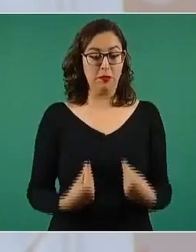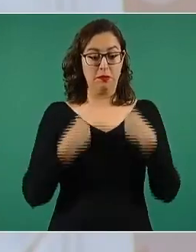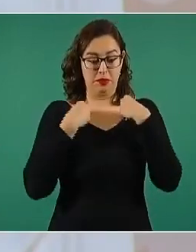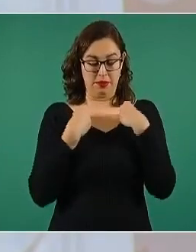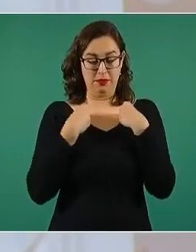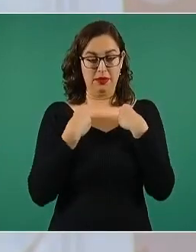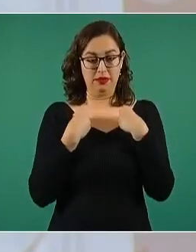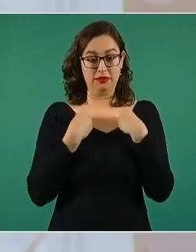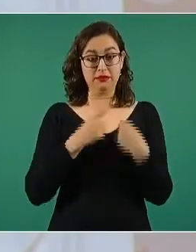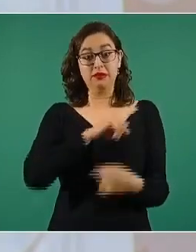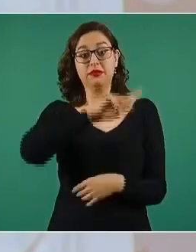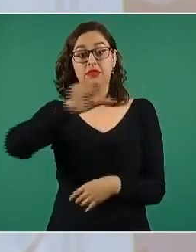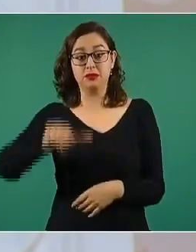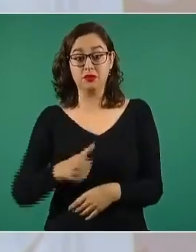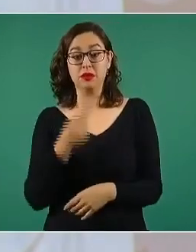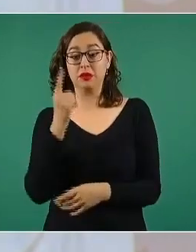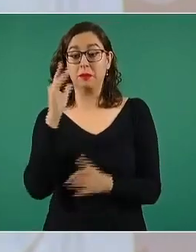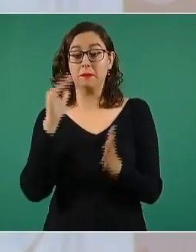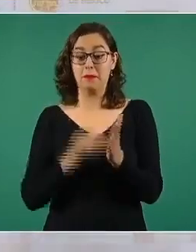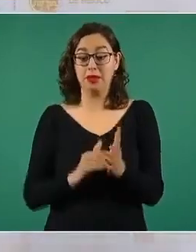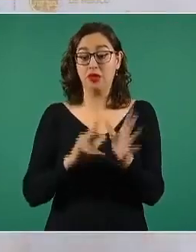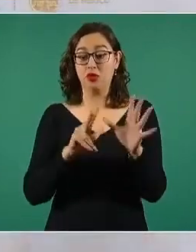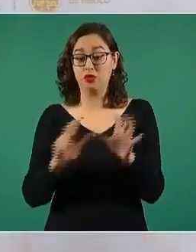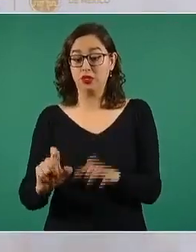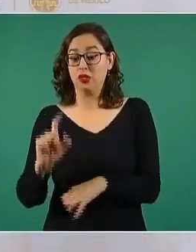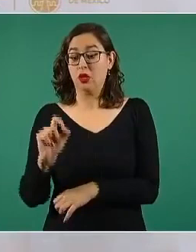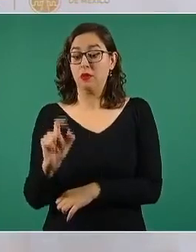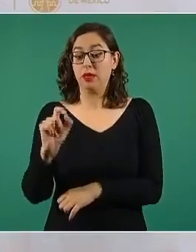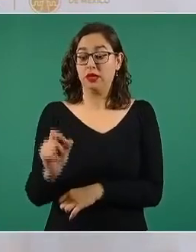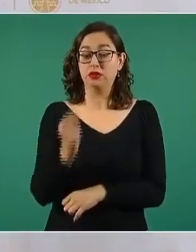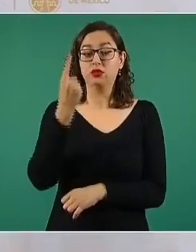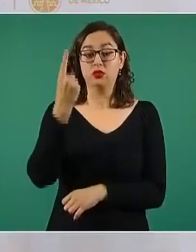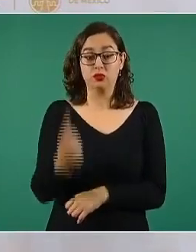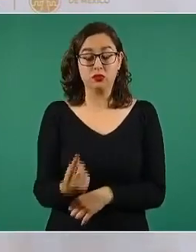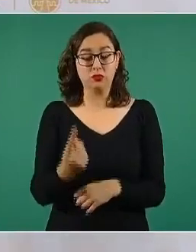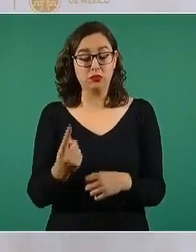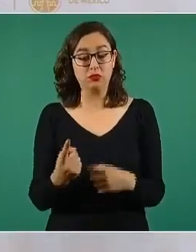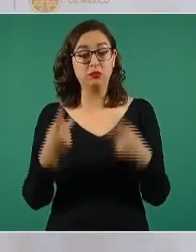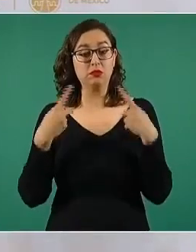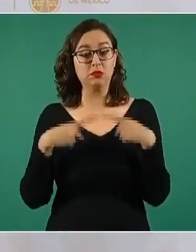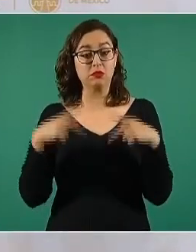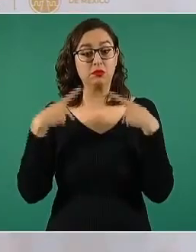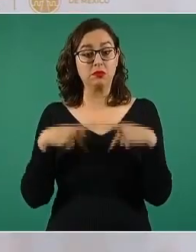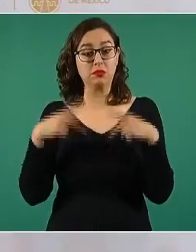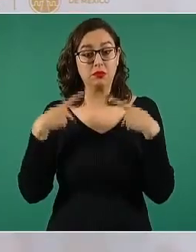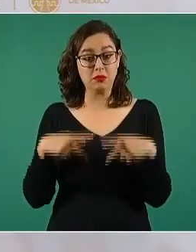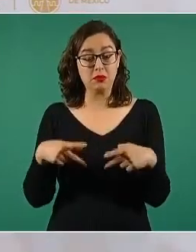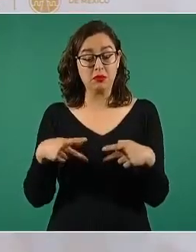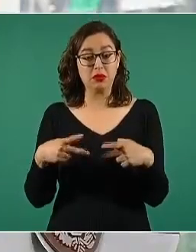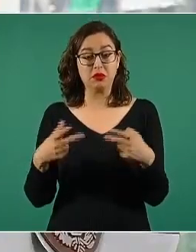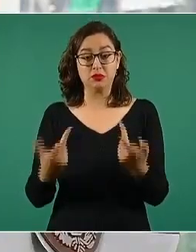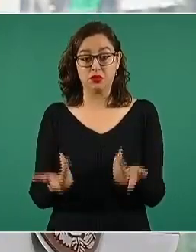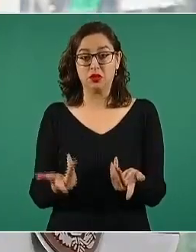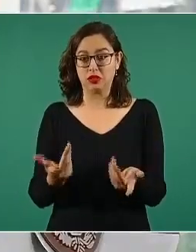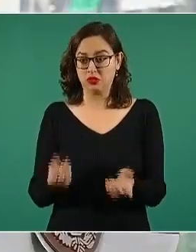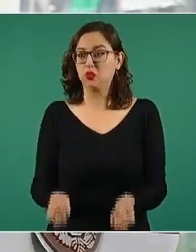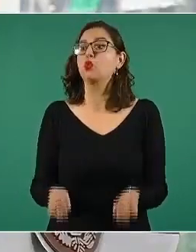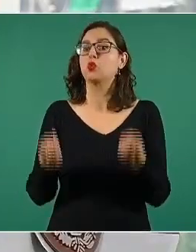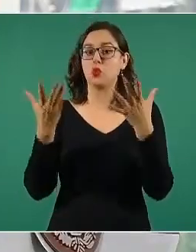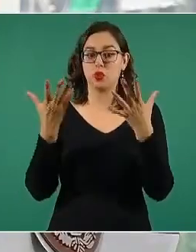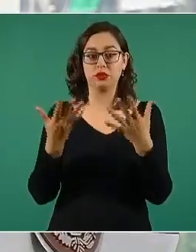en 1821 la población del México que había logrado